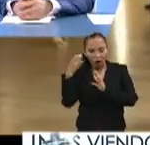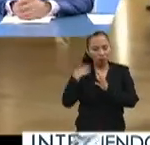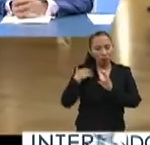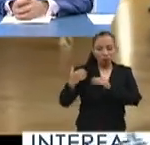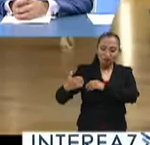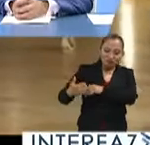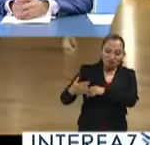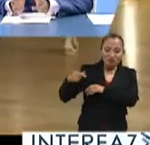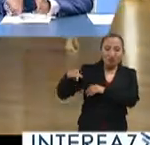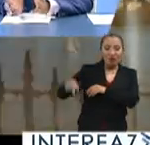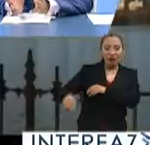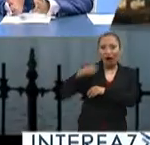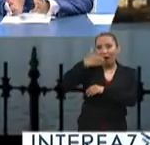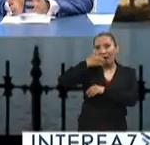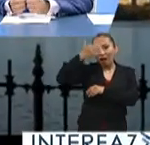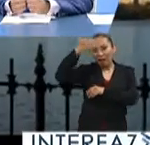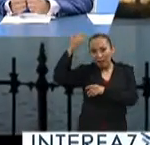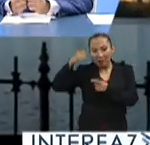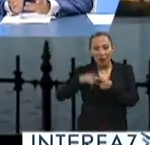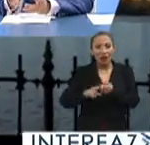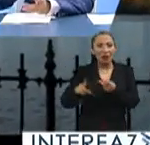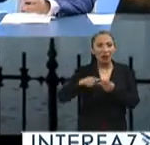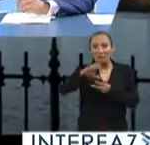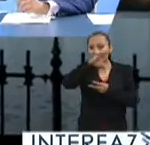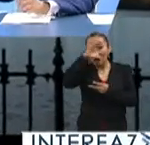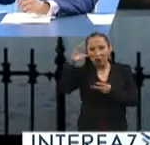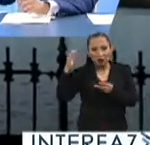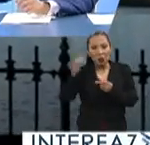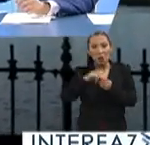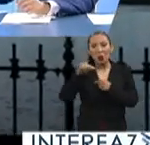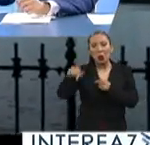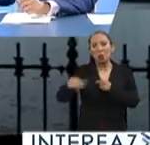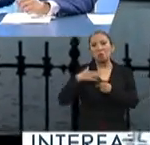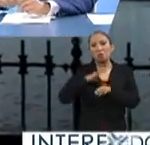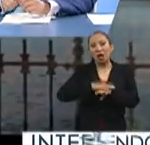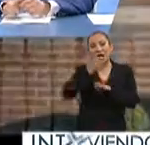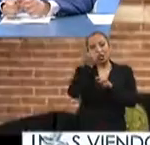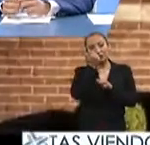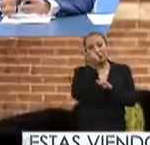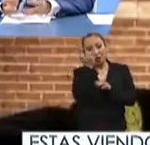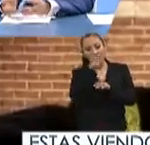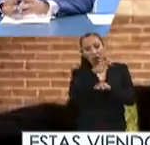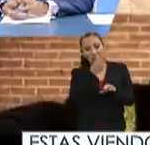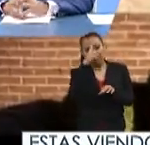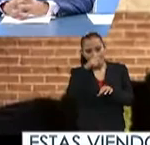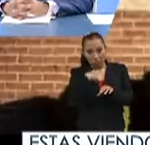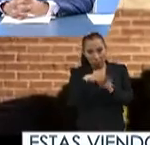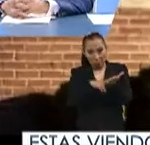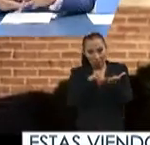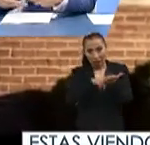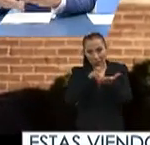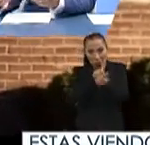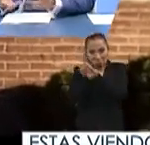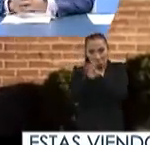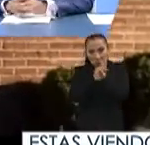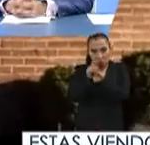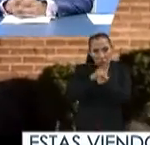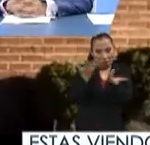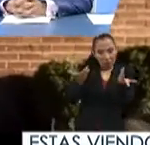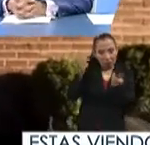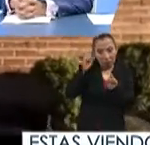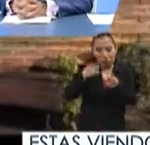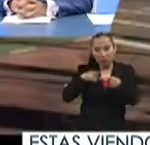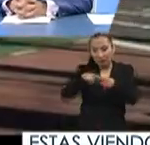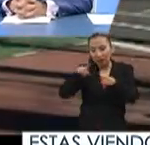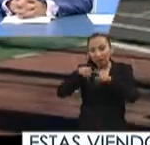con un árabe, fotos obviamente con creo que más estudiantes mexicanos. También eso enriquece bastante, ¿no? Esa